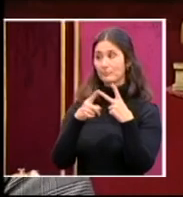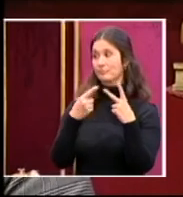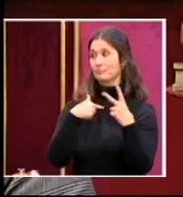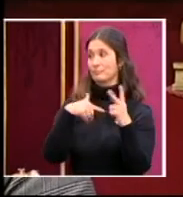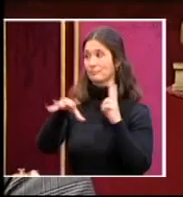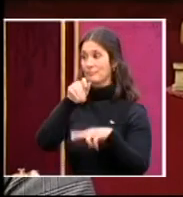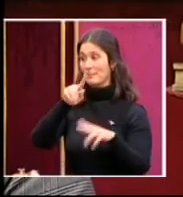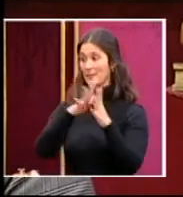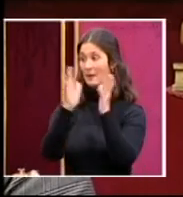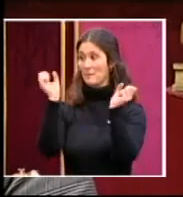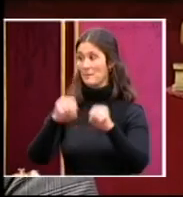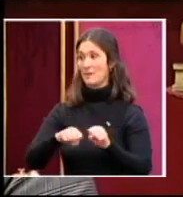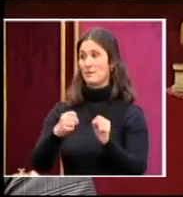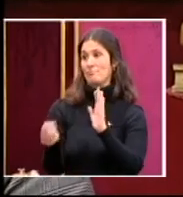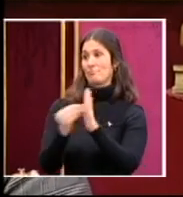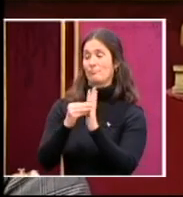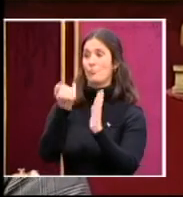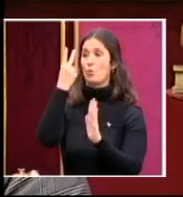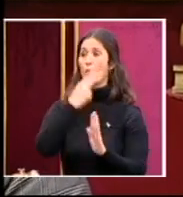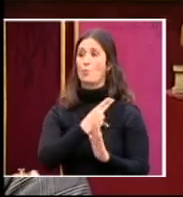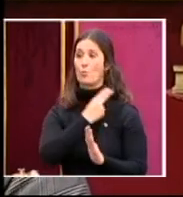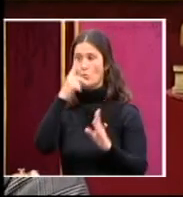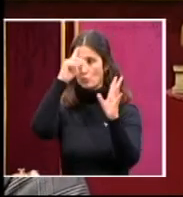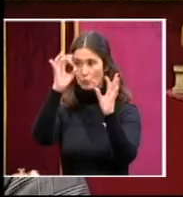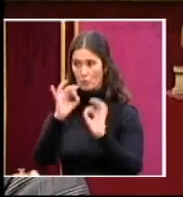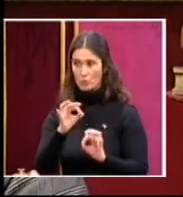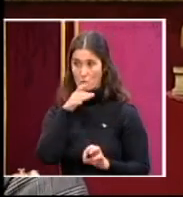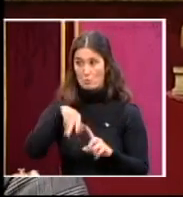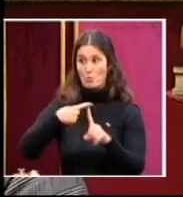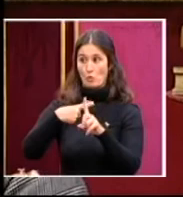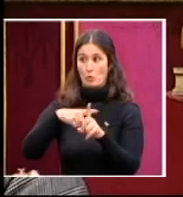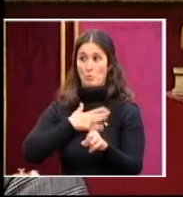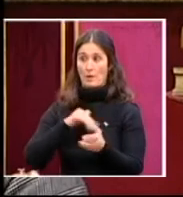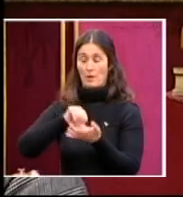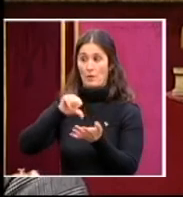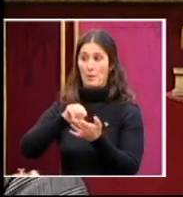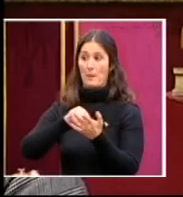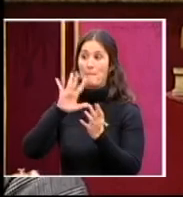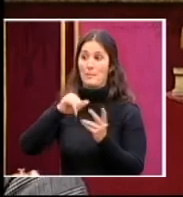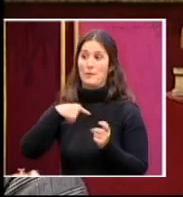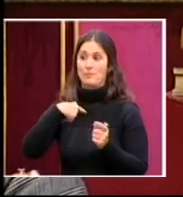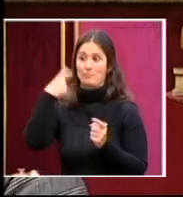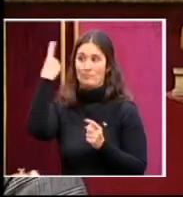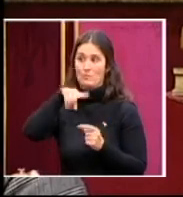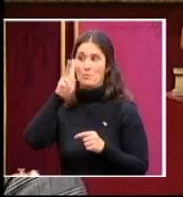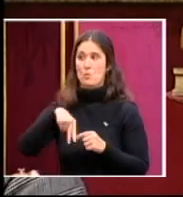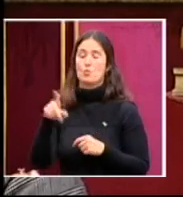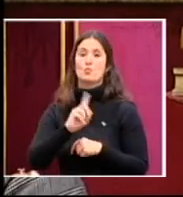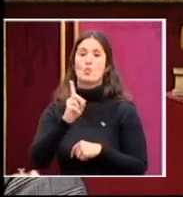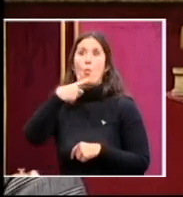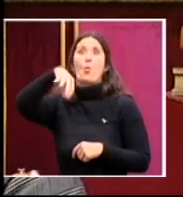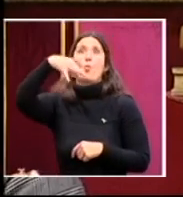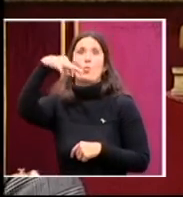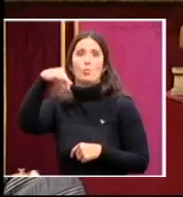entendemos que este pacto establece unos compromisos muy concretos que son positivos para la ciudad, pero que entendemos que no es lo